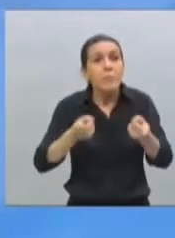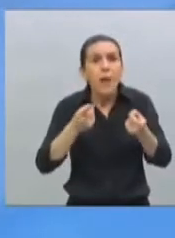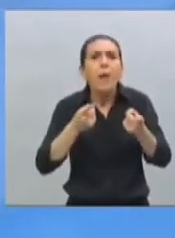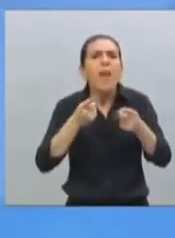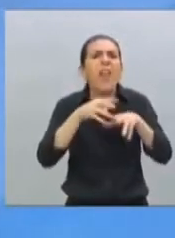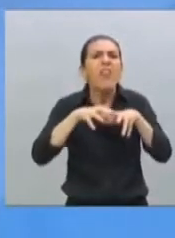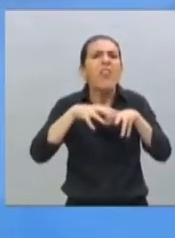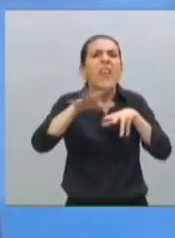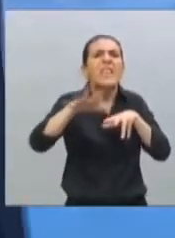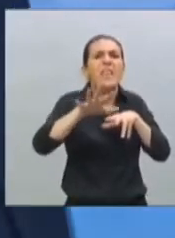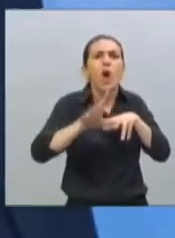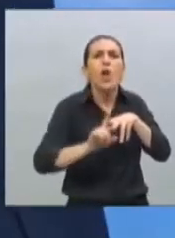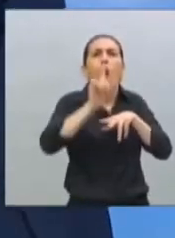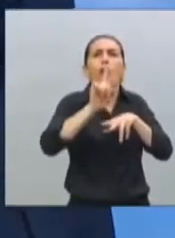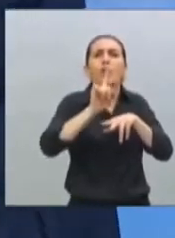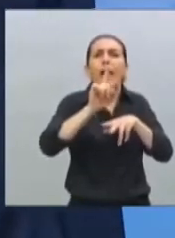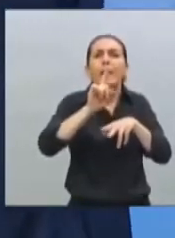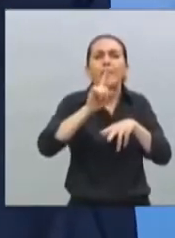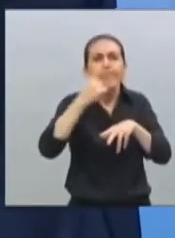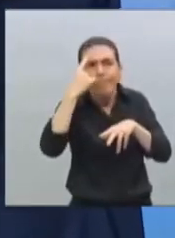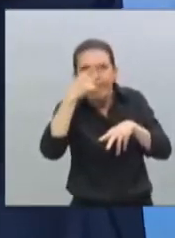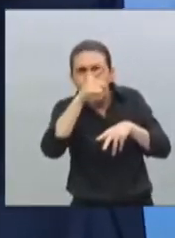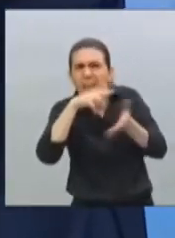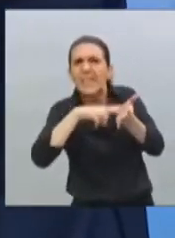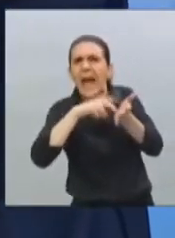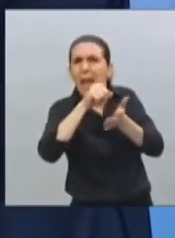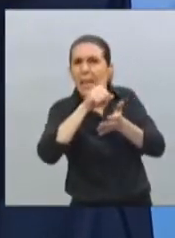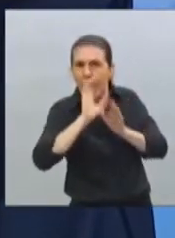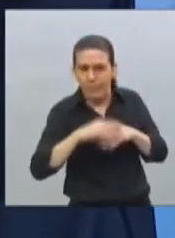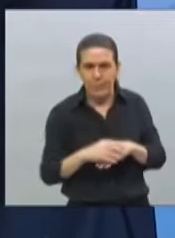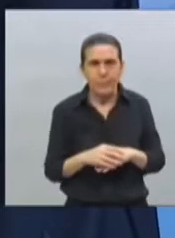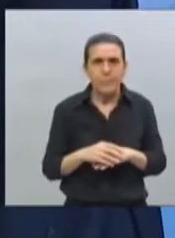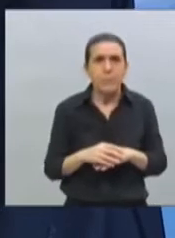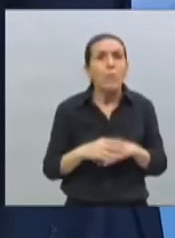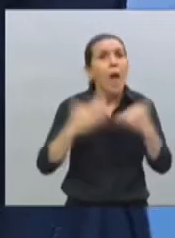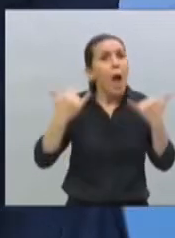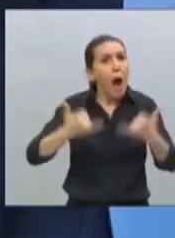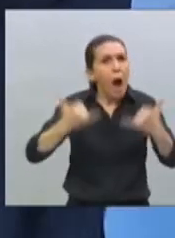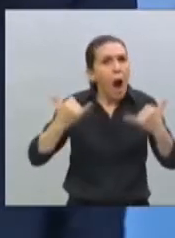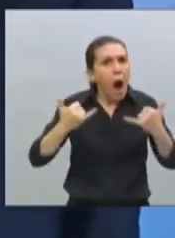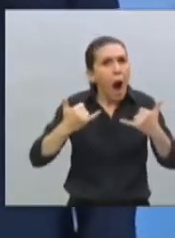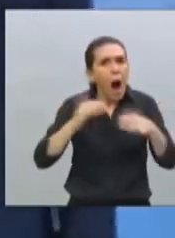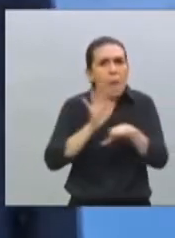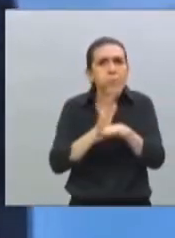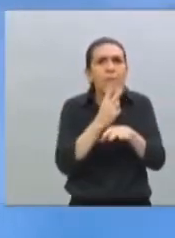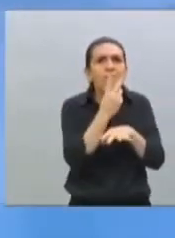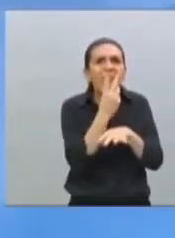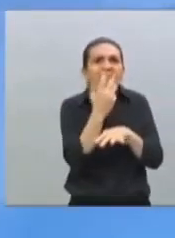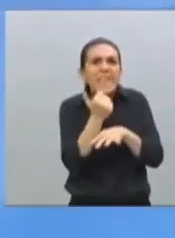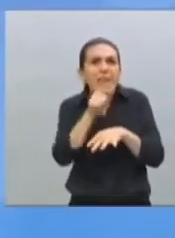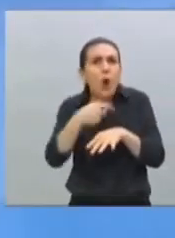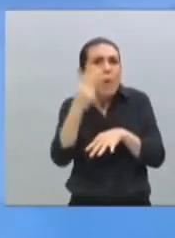que dificultan si hablamos de federalismo. Y me parece interesante, y lo que venimos tratando en las